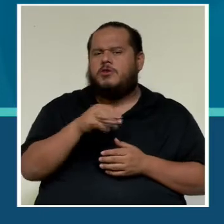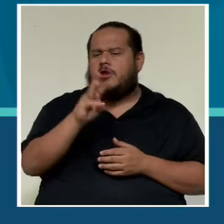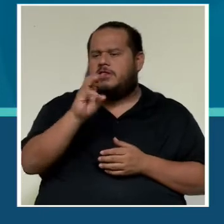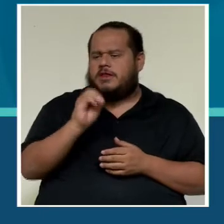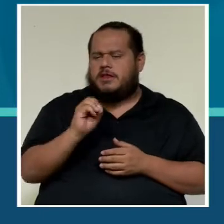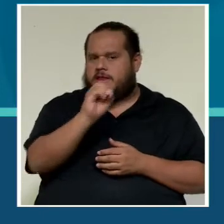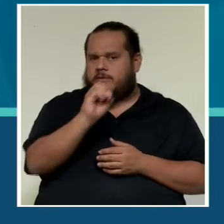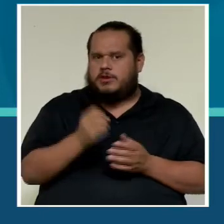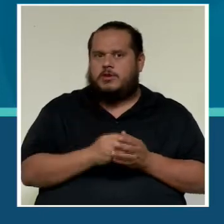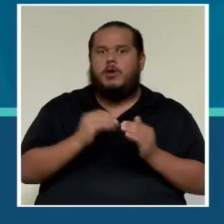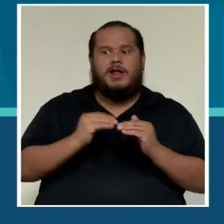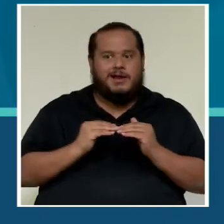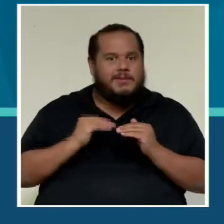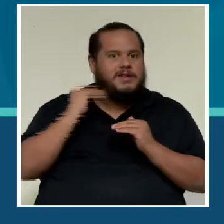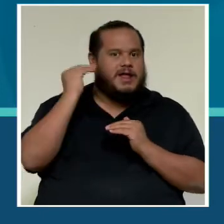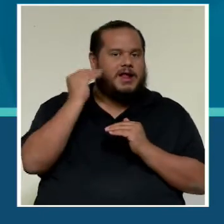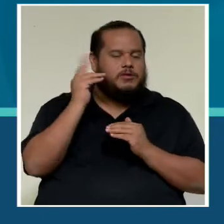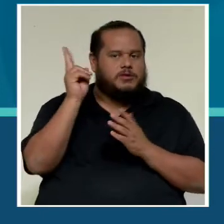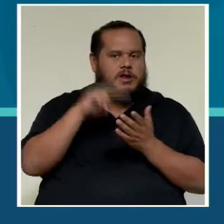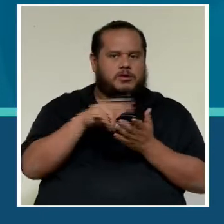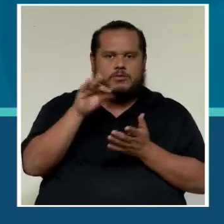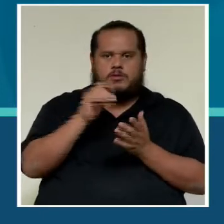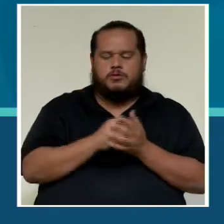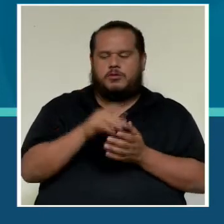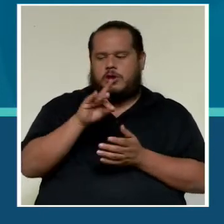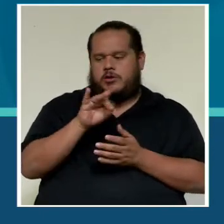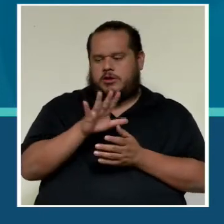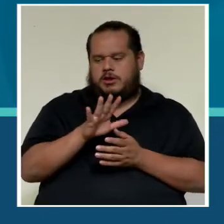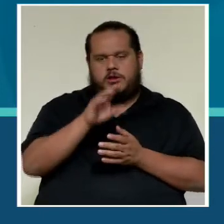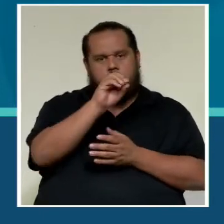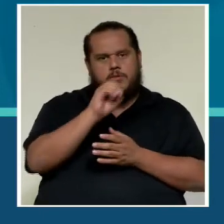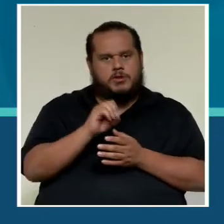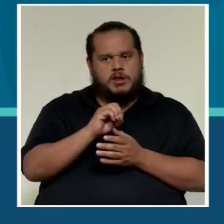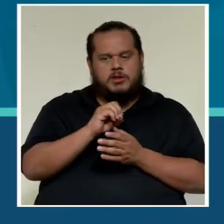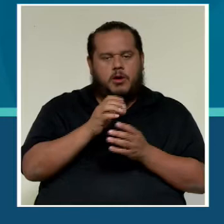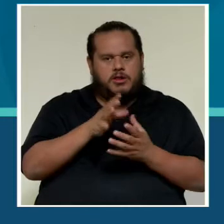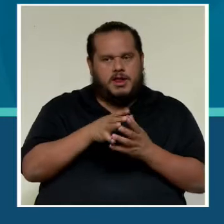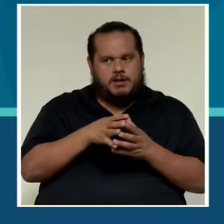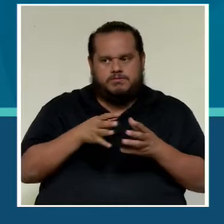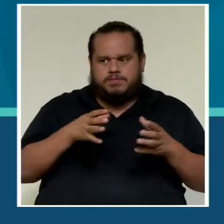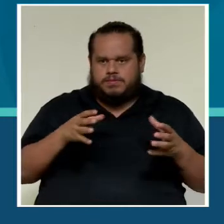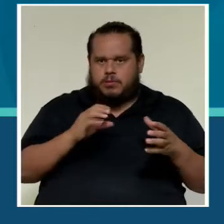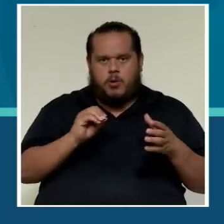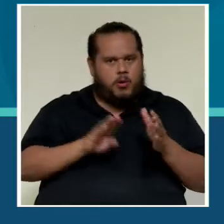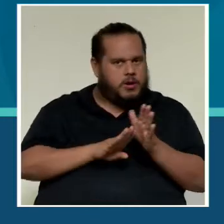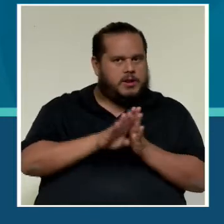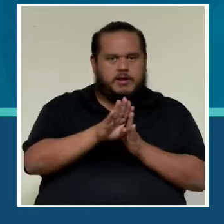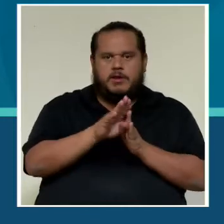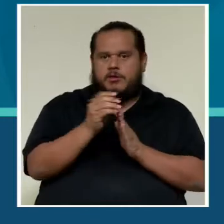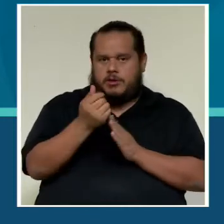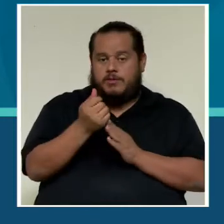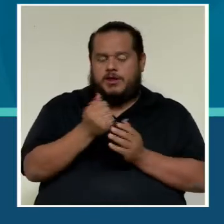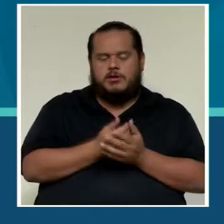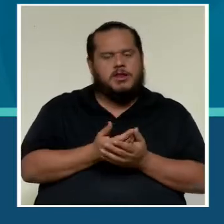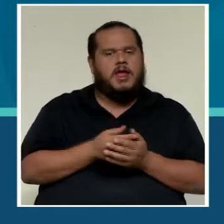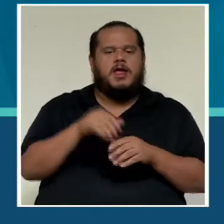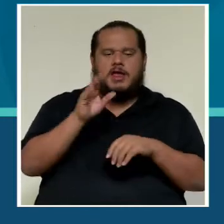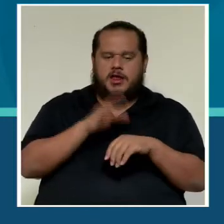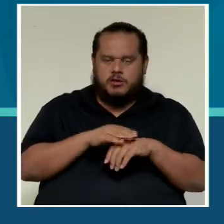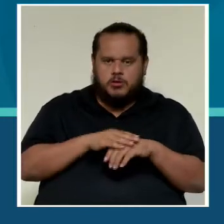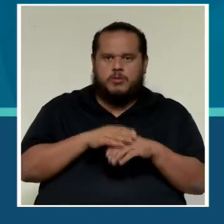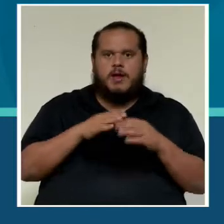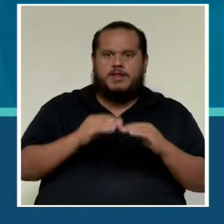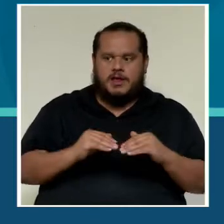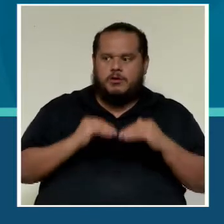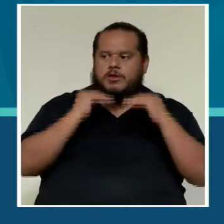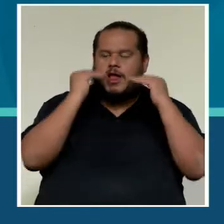desde el 2008. Es decir, que el 85% de la inflación que vive el país o el encarecimiento en precios son por los altos costos